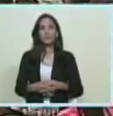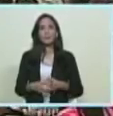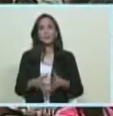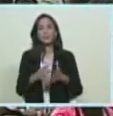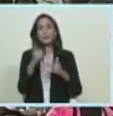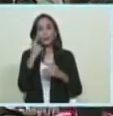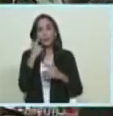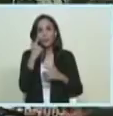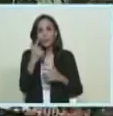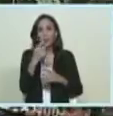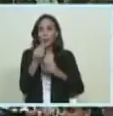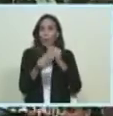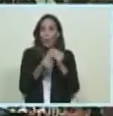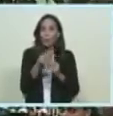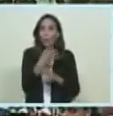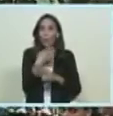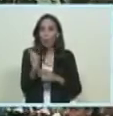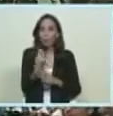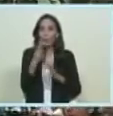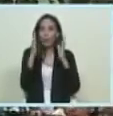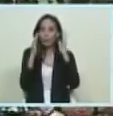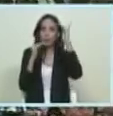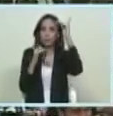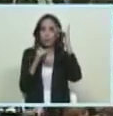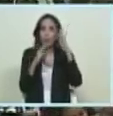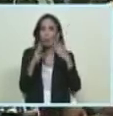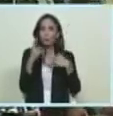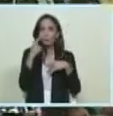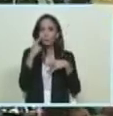Bueno, fíjense, muchachos, atención juventud,